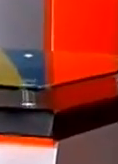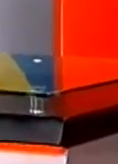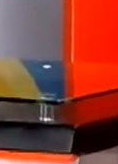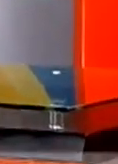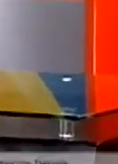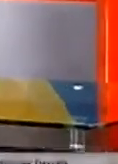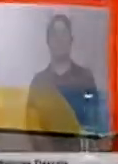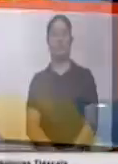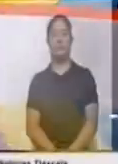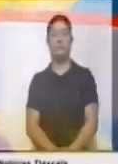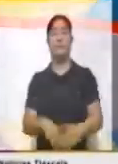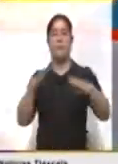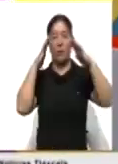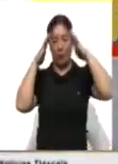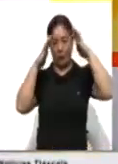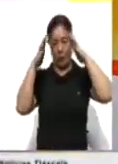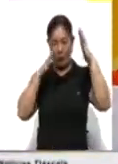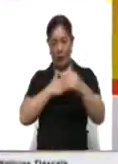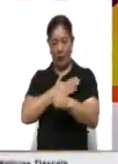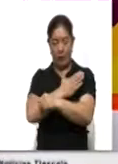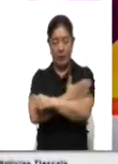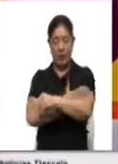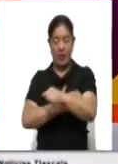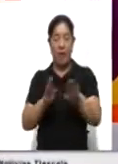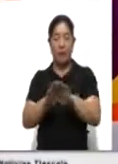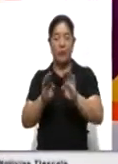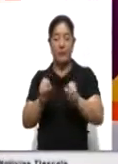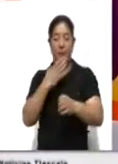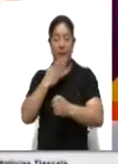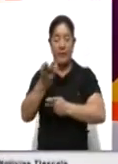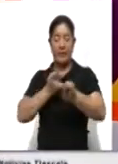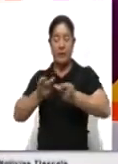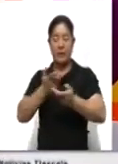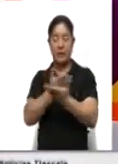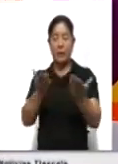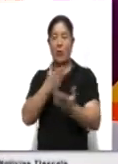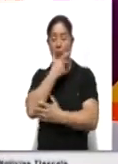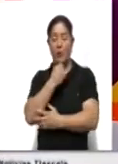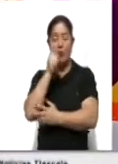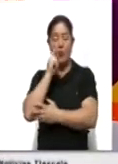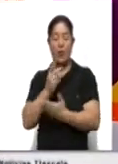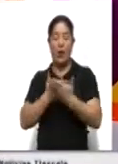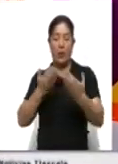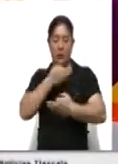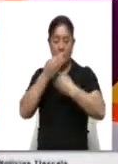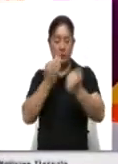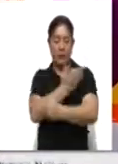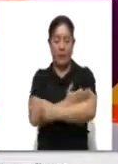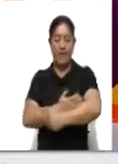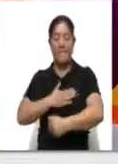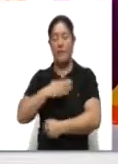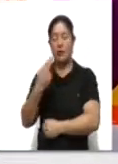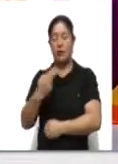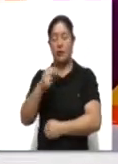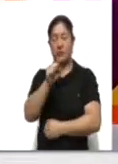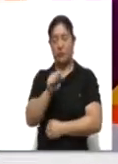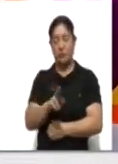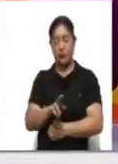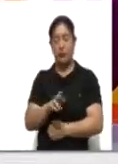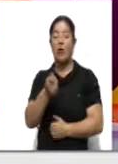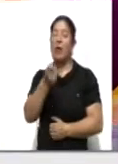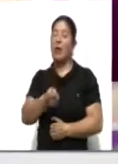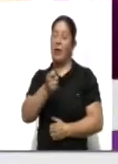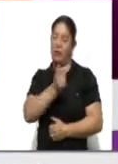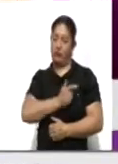Hola, ¿cómo están? Muy buenas tardes. Bienvenidas, bienvenidos a la emisión Vespertina de Ahora Noticias. Mi nombre es Susan Munguía, les saludo con mucho gusto.